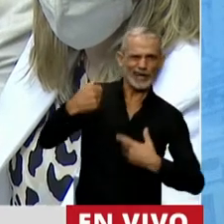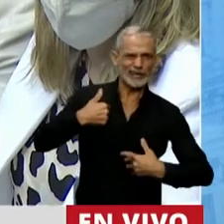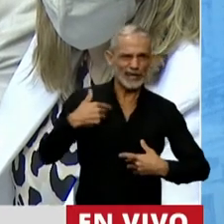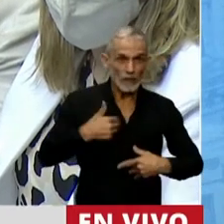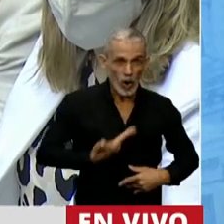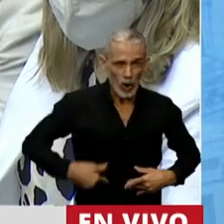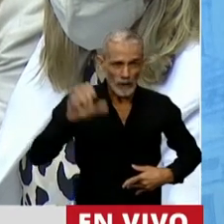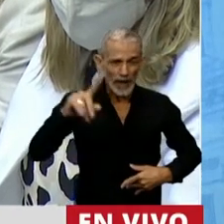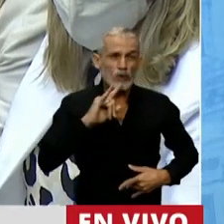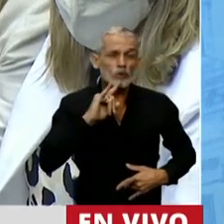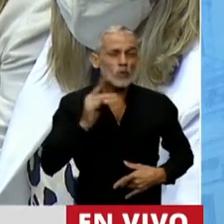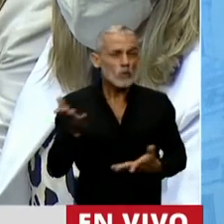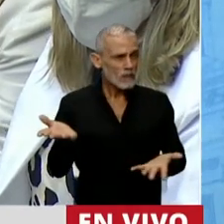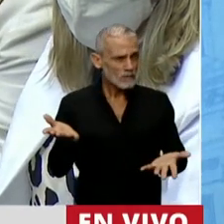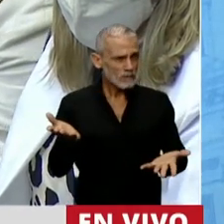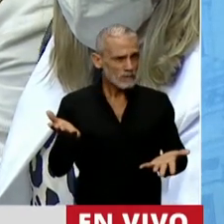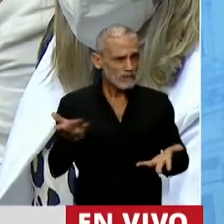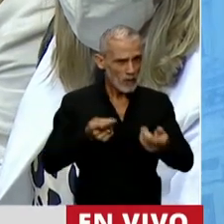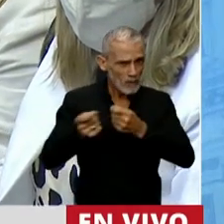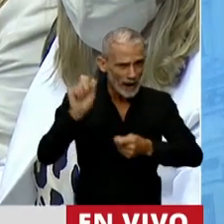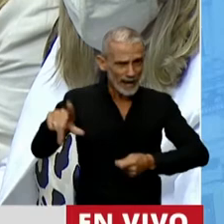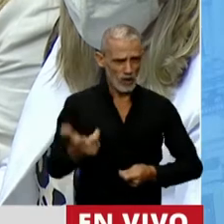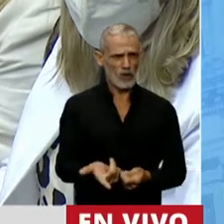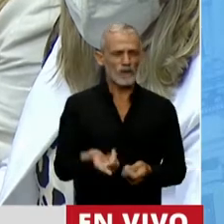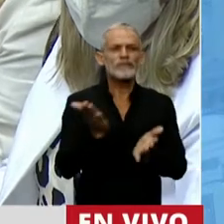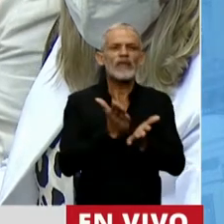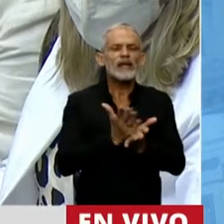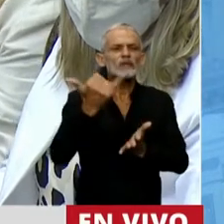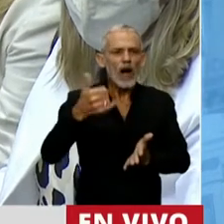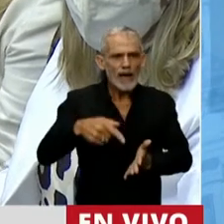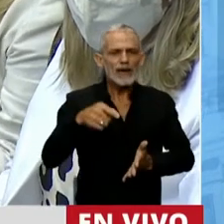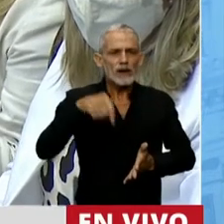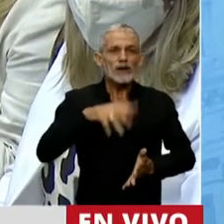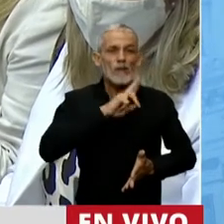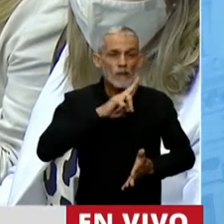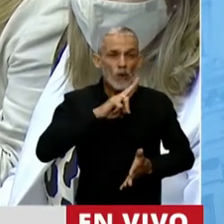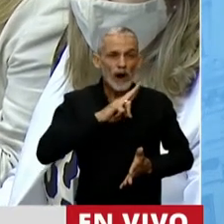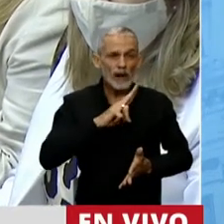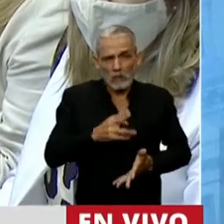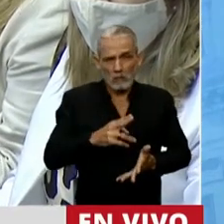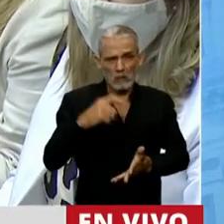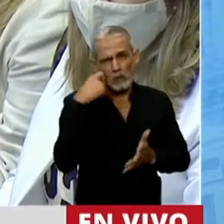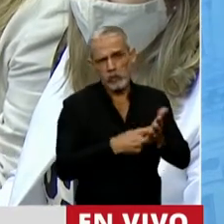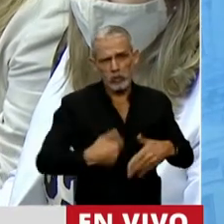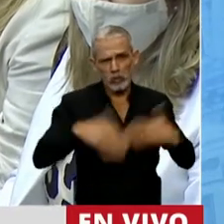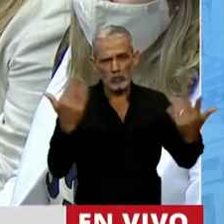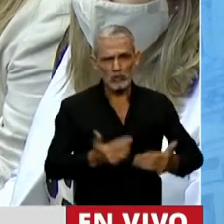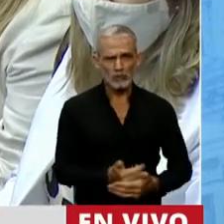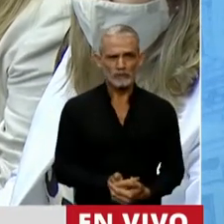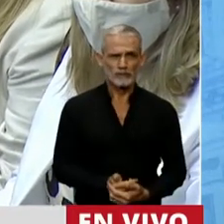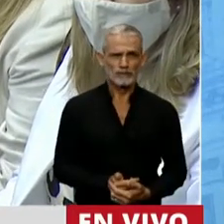gobiernan la provincia y estos derechos que tienen las mujeres en tucumán son letra muerta presidente